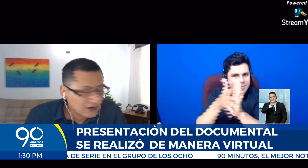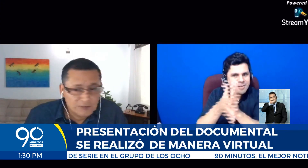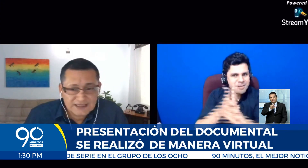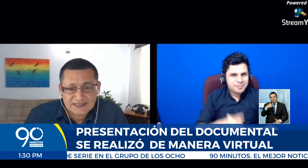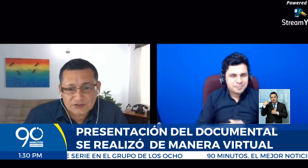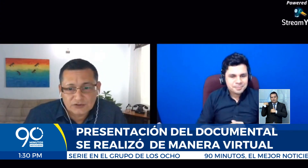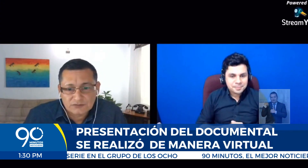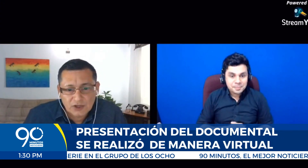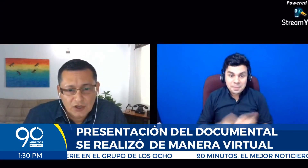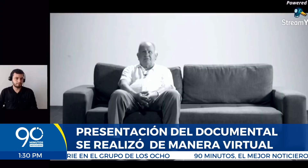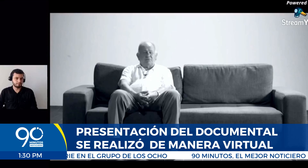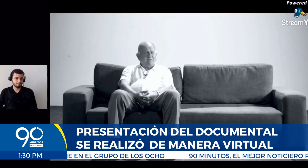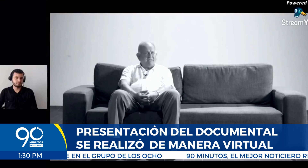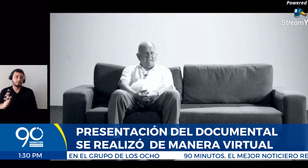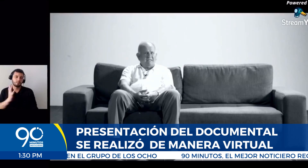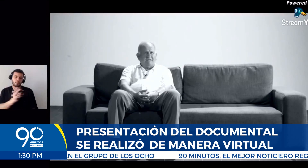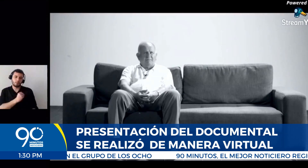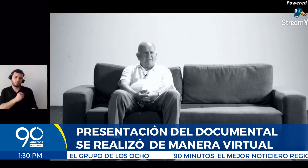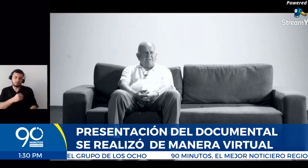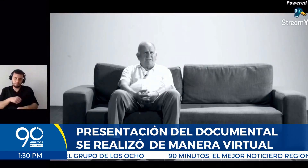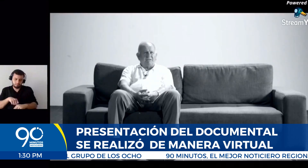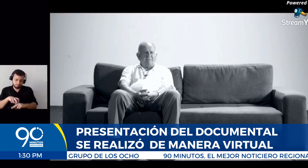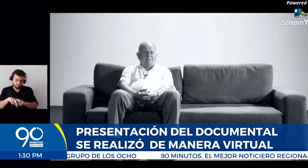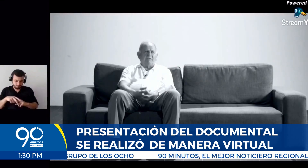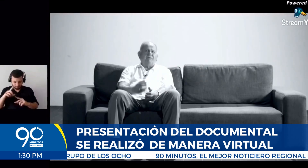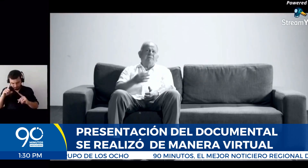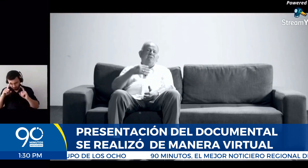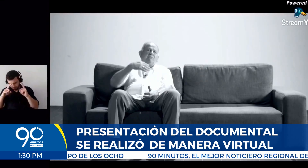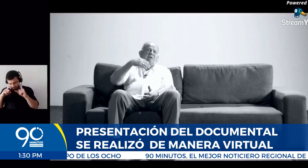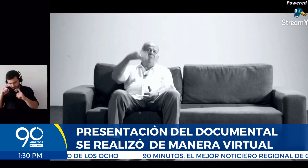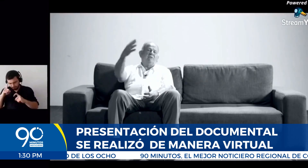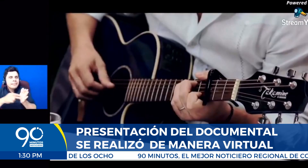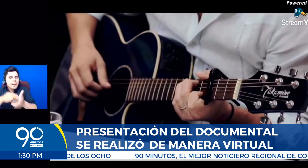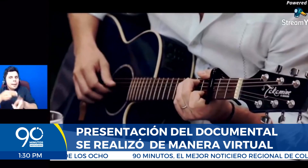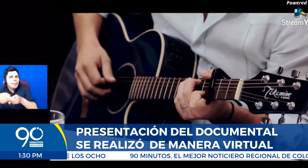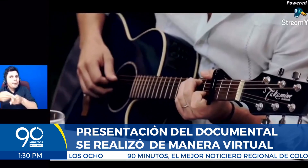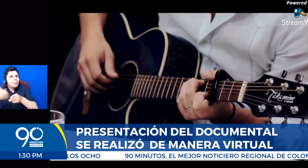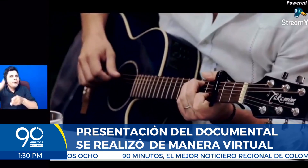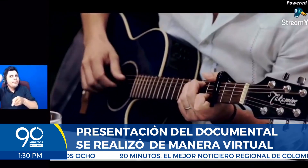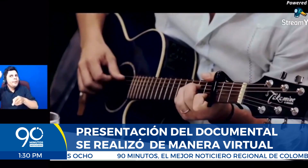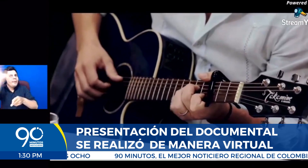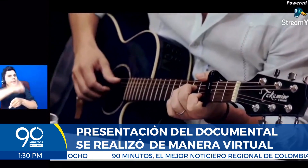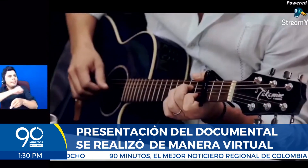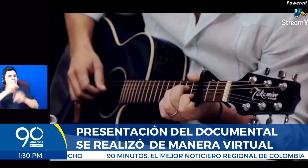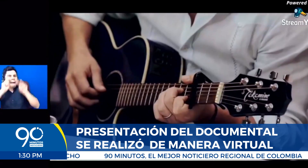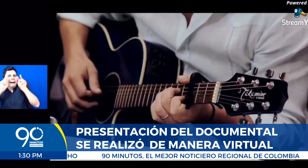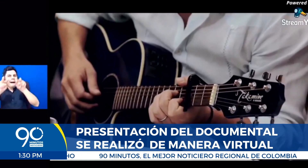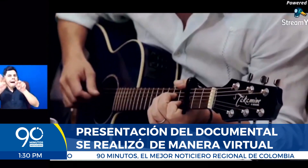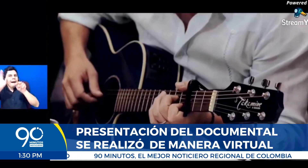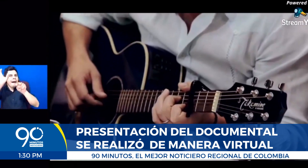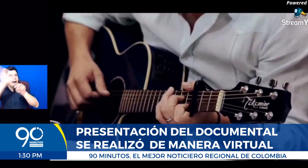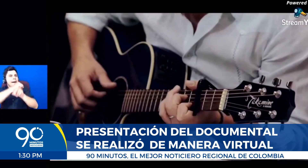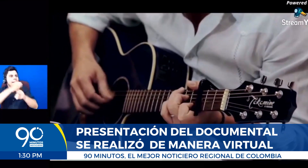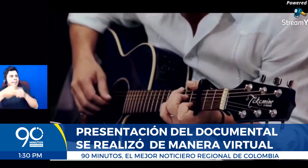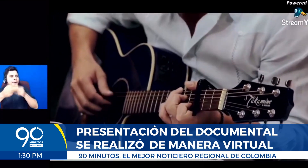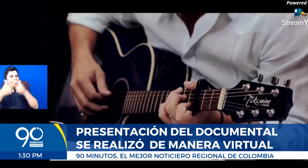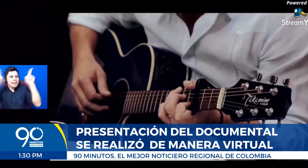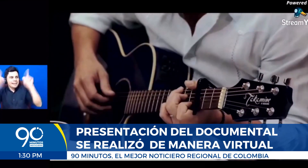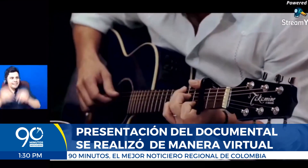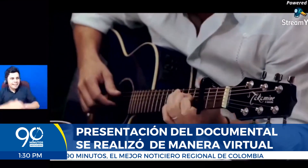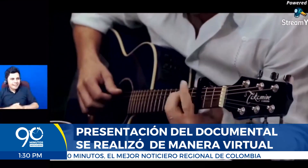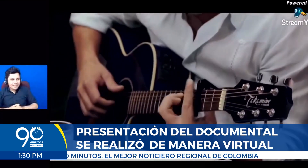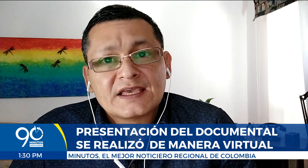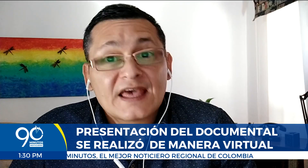afirma que en el país quienes usualmente tienen la palabra son las voces institucionales pero que en este documental las víctimas son las